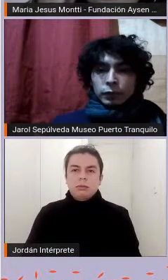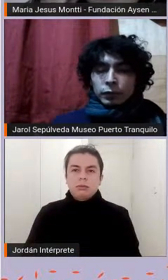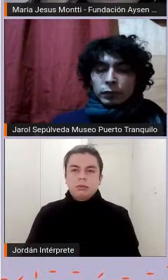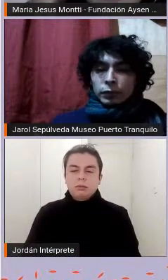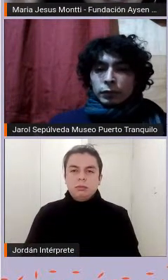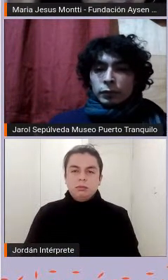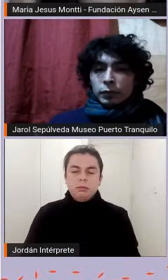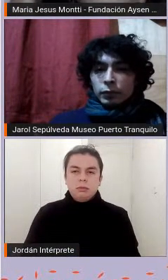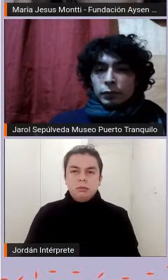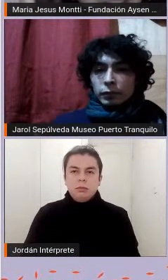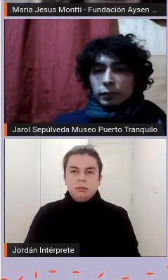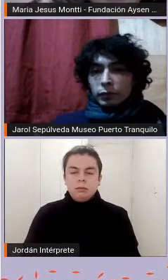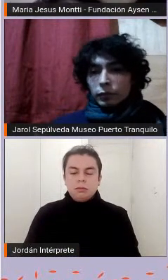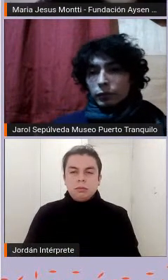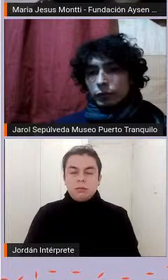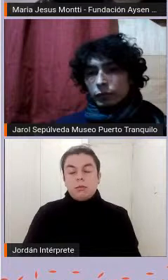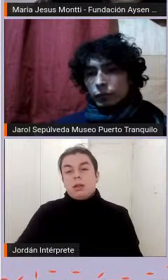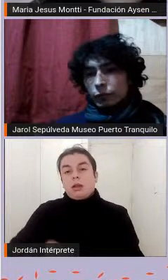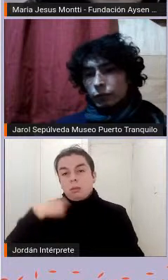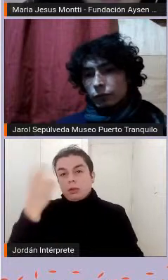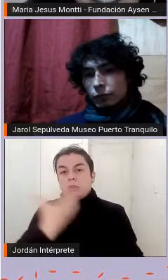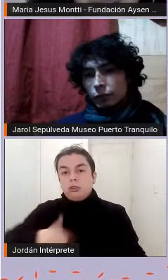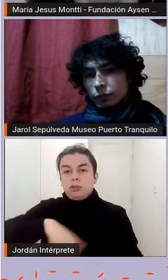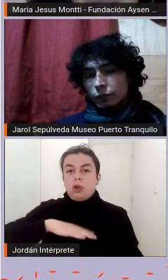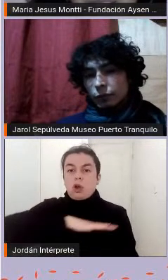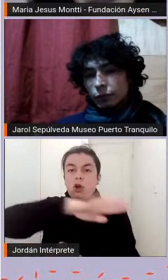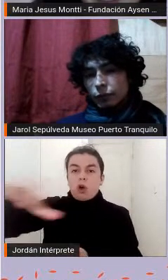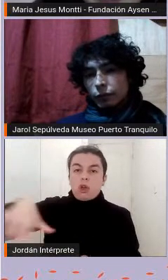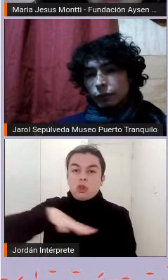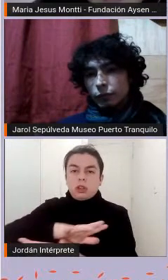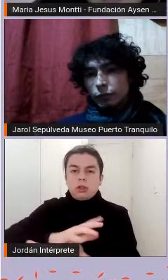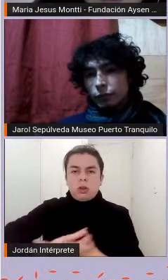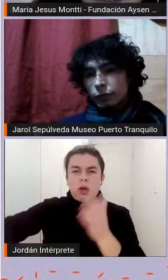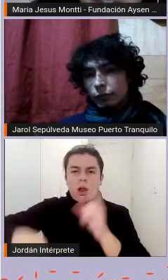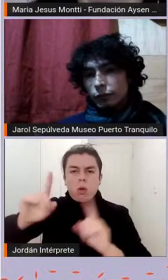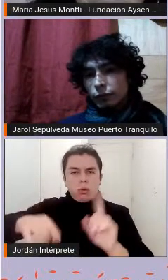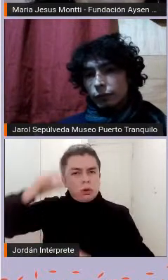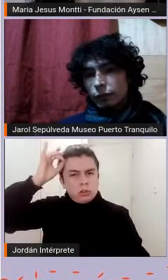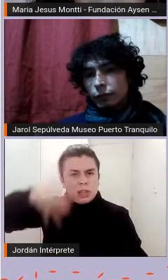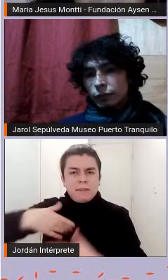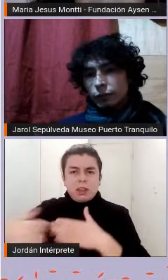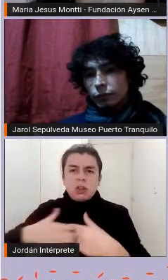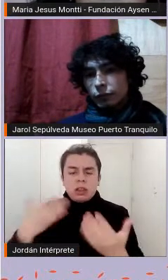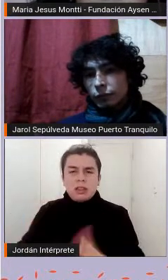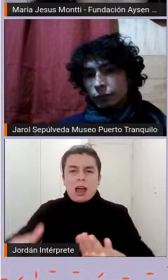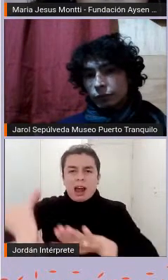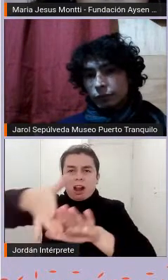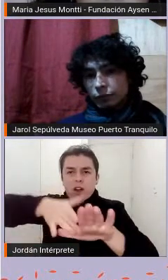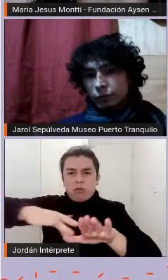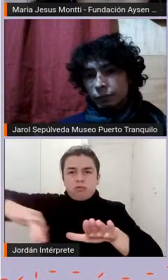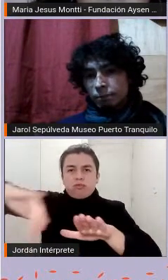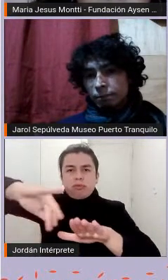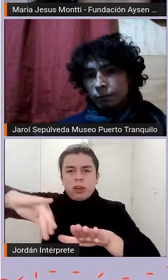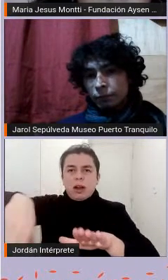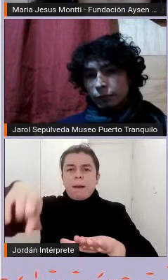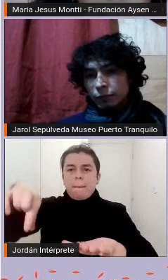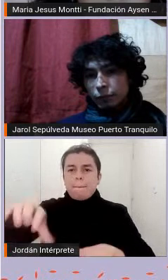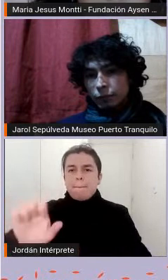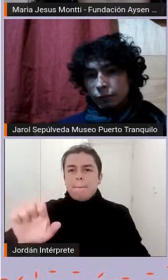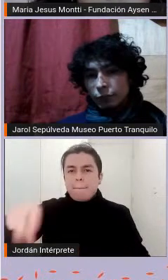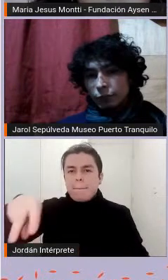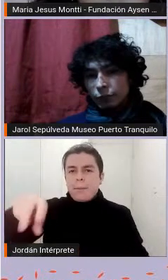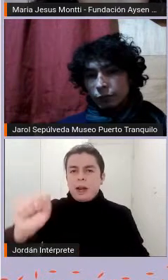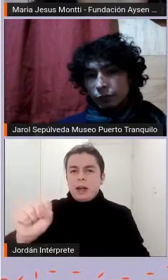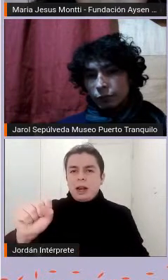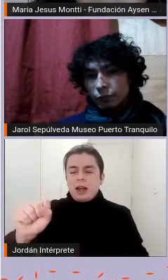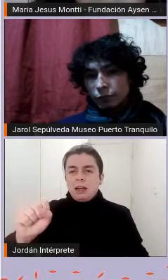A modo de contexto, para todas las personas que no saben dónde se encuentra el Golfo de Penas, lo podemos observar